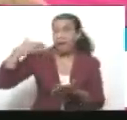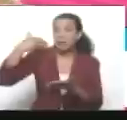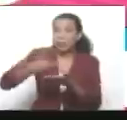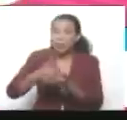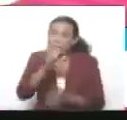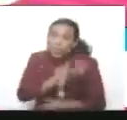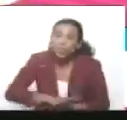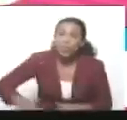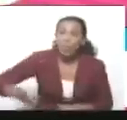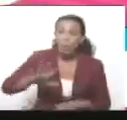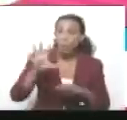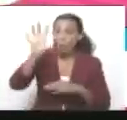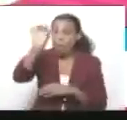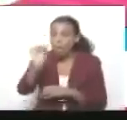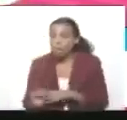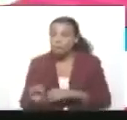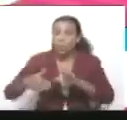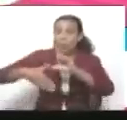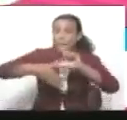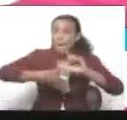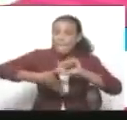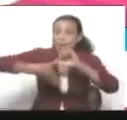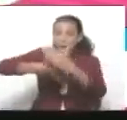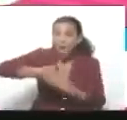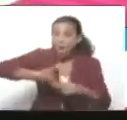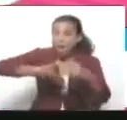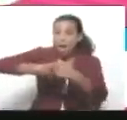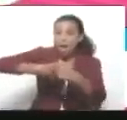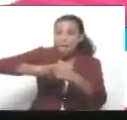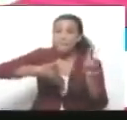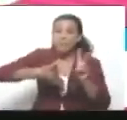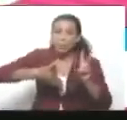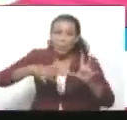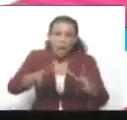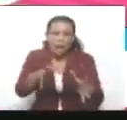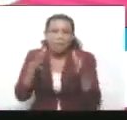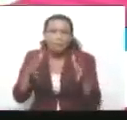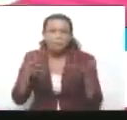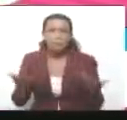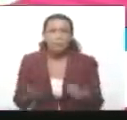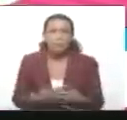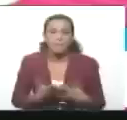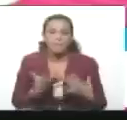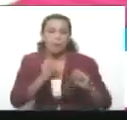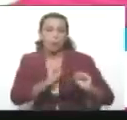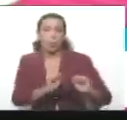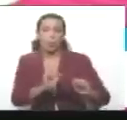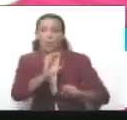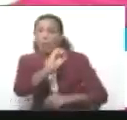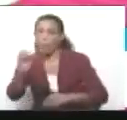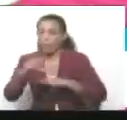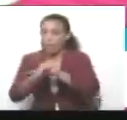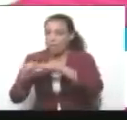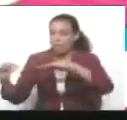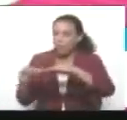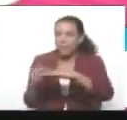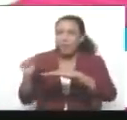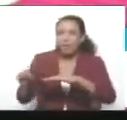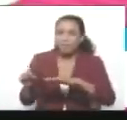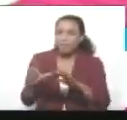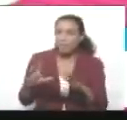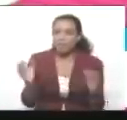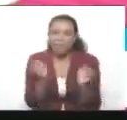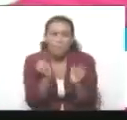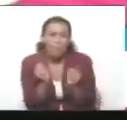es toda Sudamérica allí fueron los combatientes del oriente de la Guyana de los